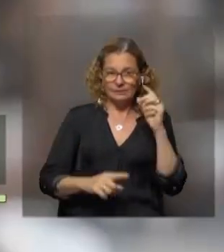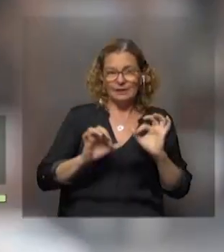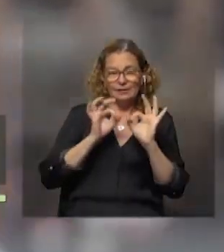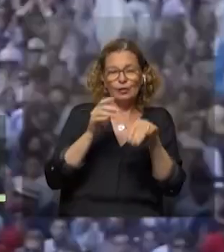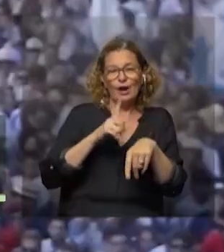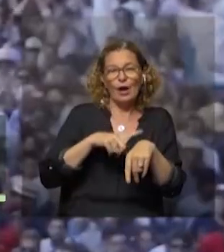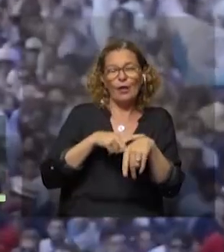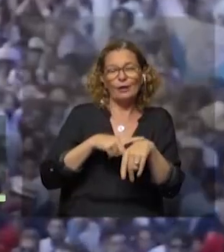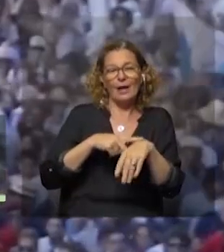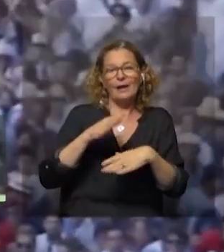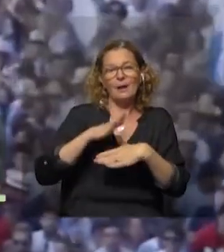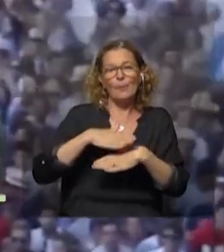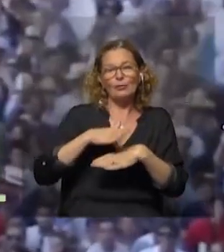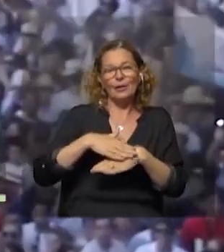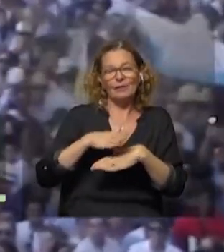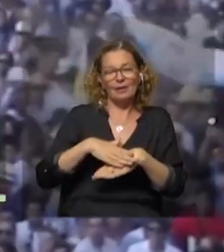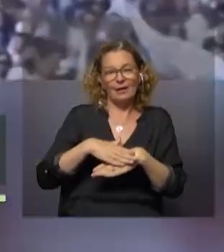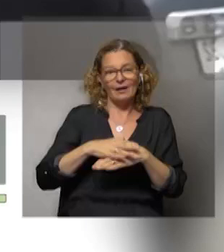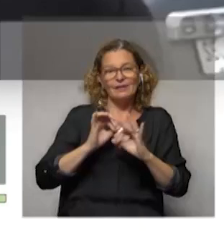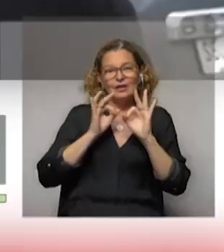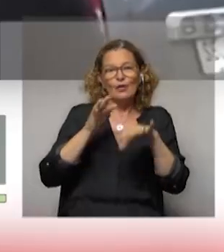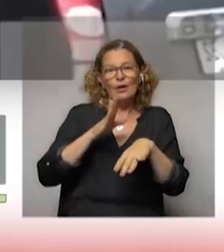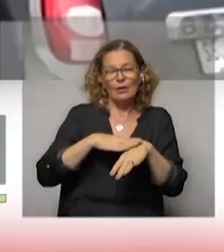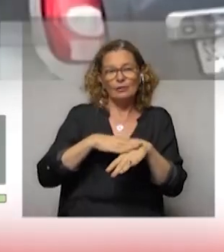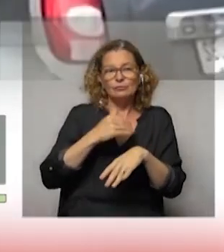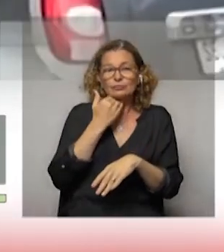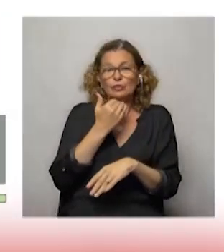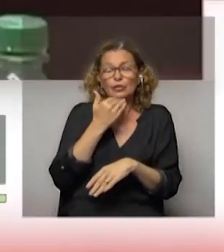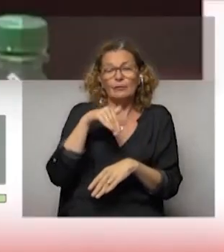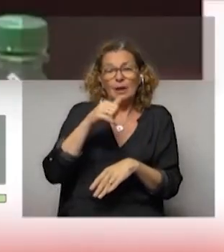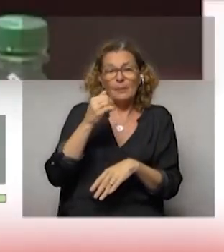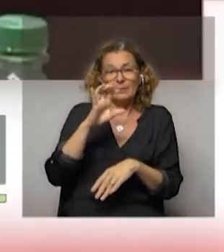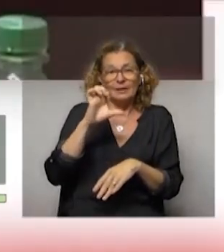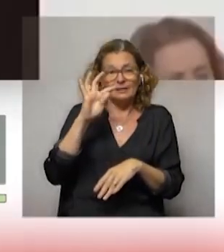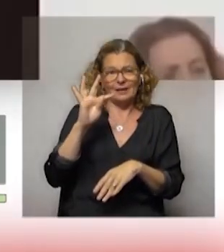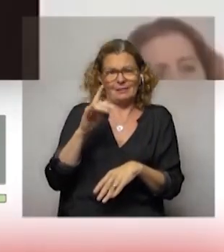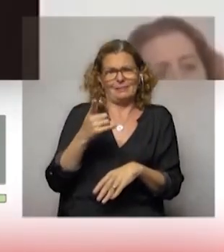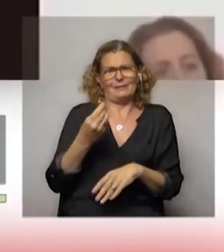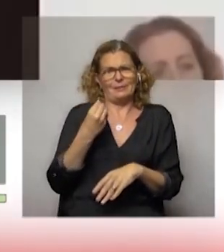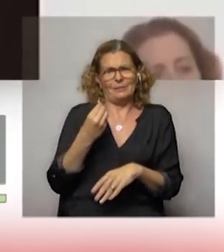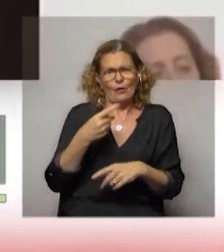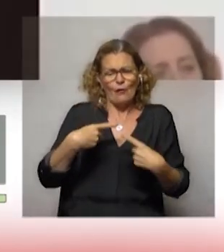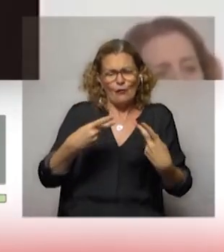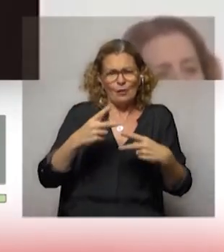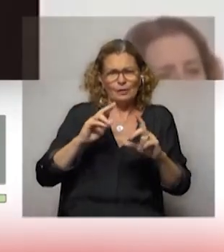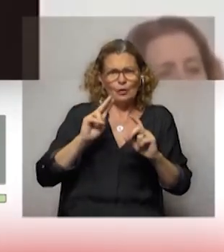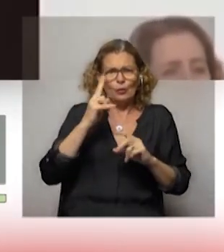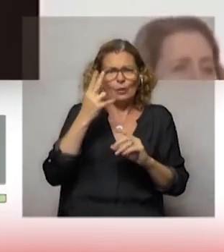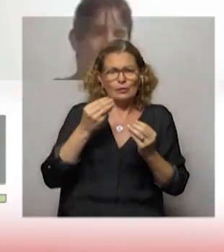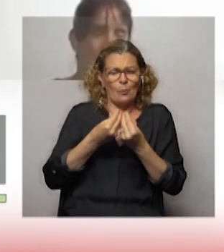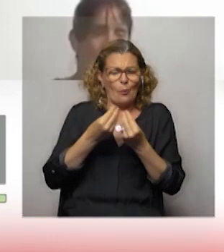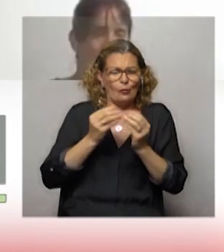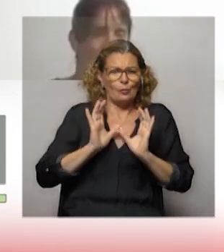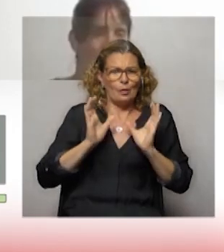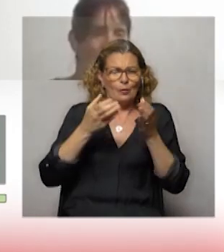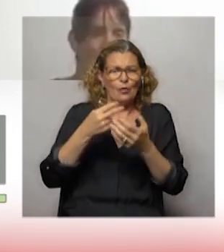llegó la hora de hacerme cargo yo no sabía quién era Marcelo un futbolista uruguayo de los tantos que hay